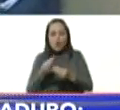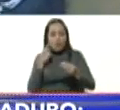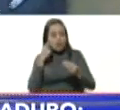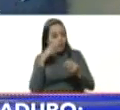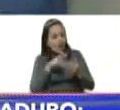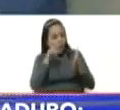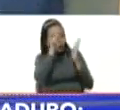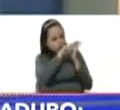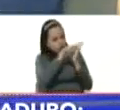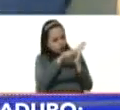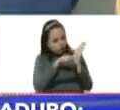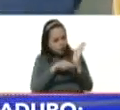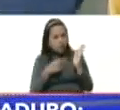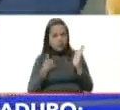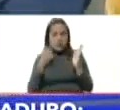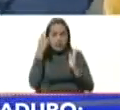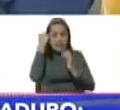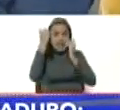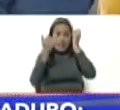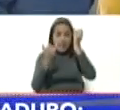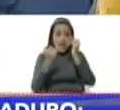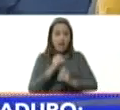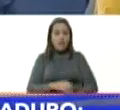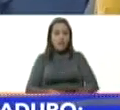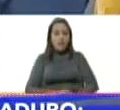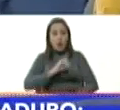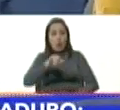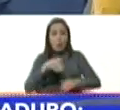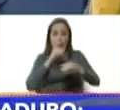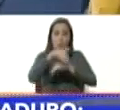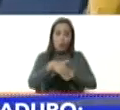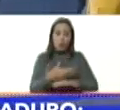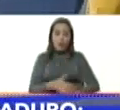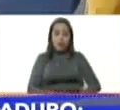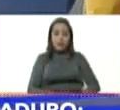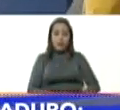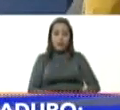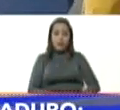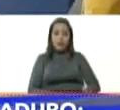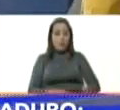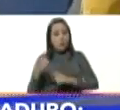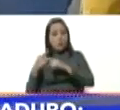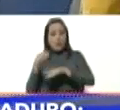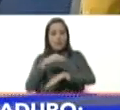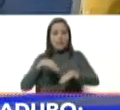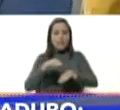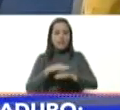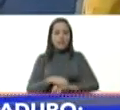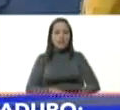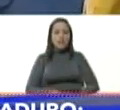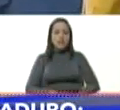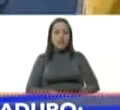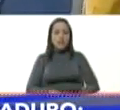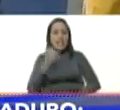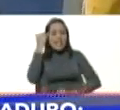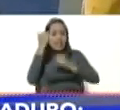bitácora, insisto en esa idea, Jorge Rodríguez Gómez, ministra Asia Villegas, insisto en esa idea. No